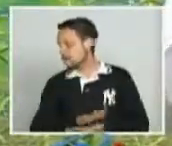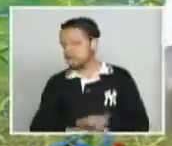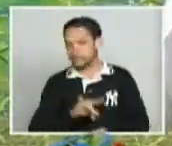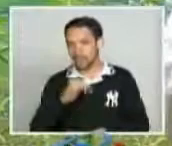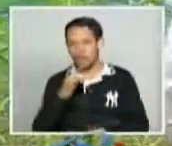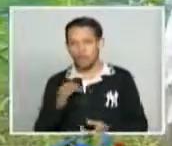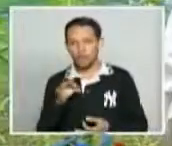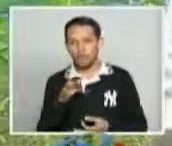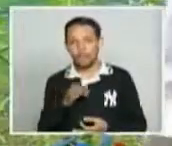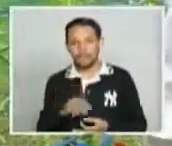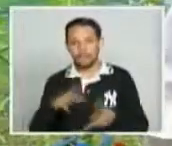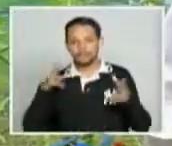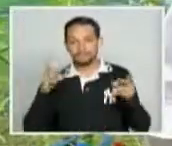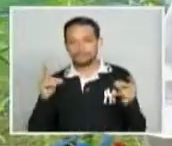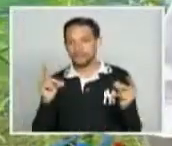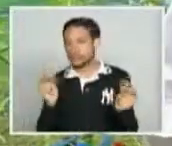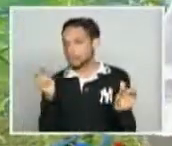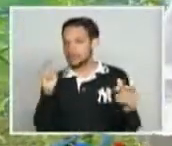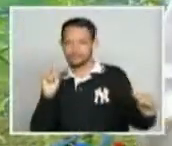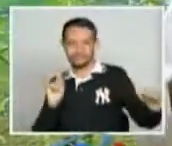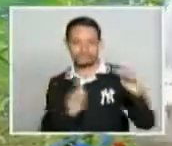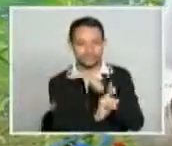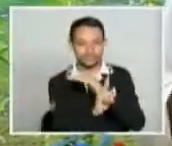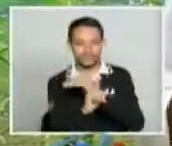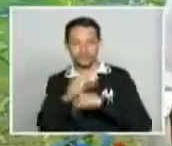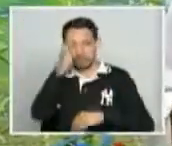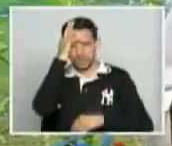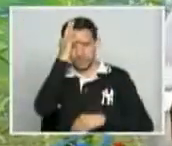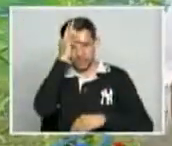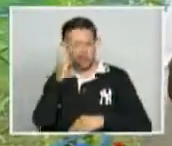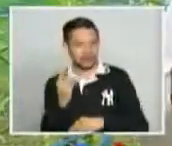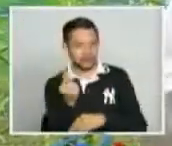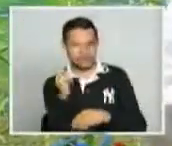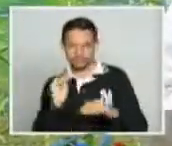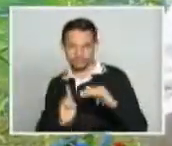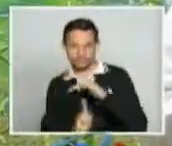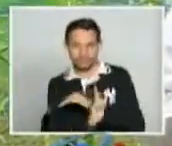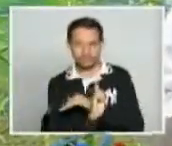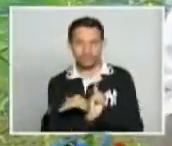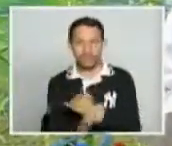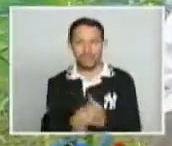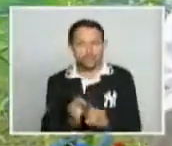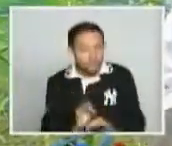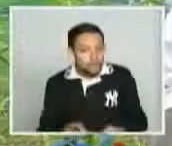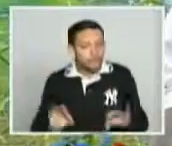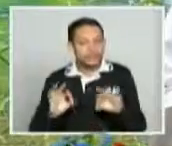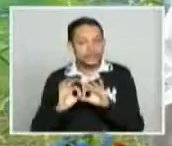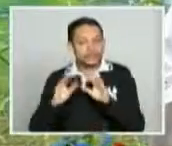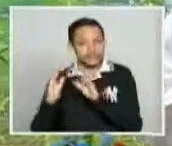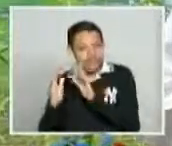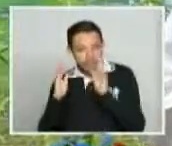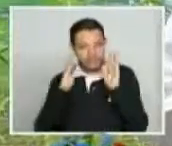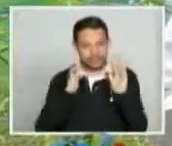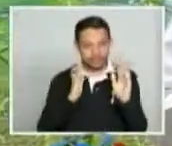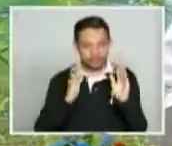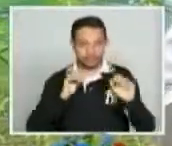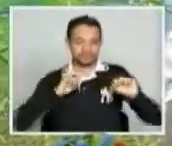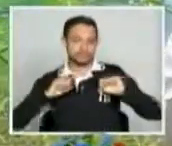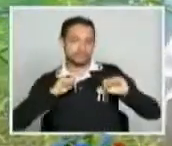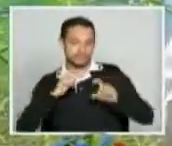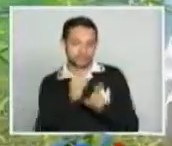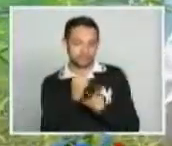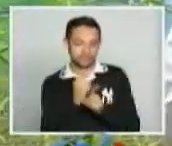masa en el cuello es para que corran. Es muy importante que ustedes estén muy atentos a esto, porque